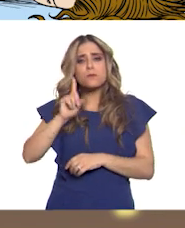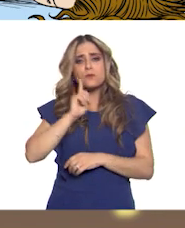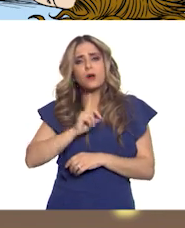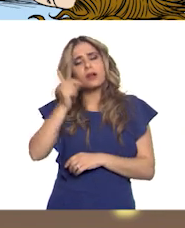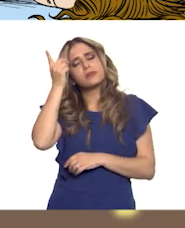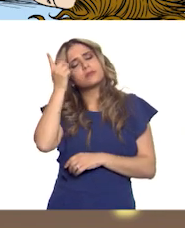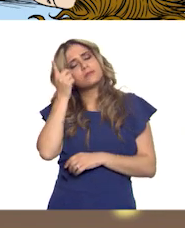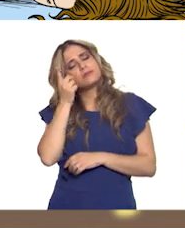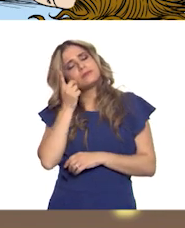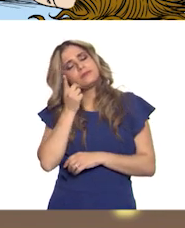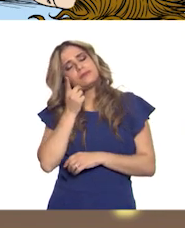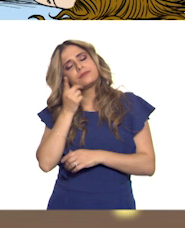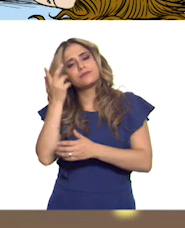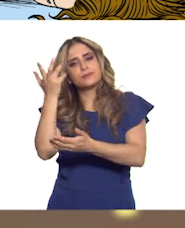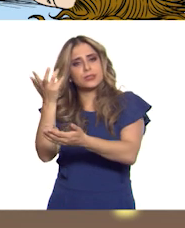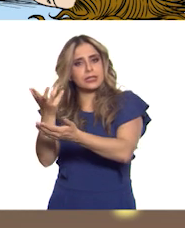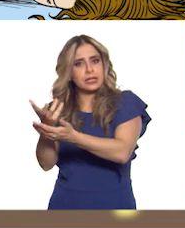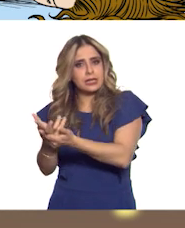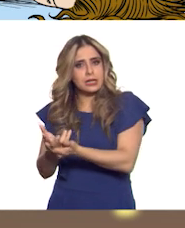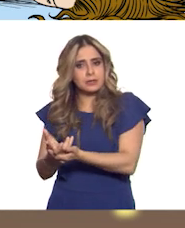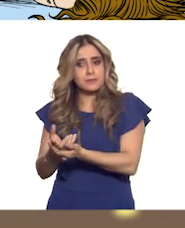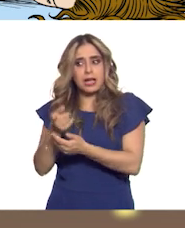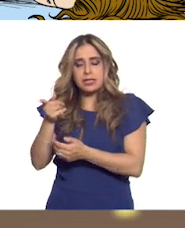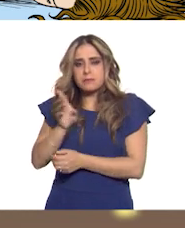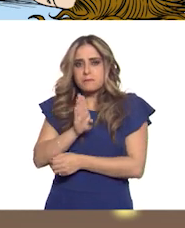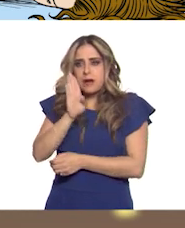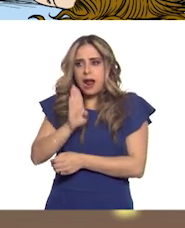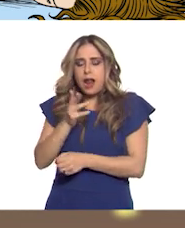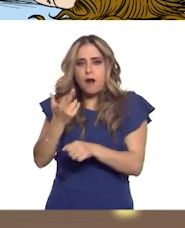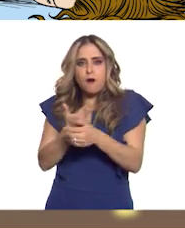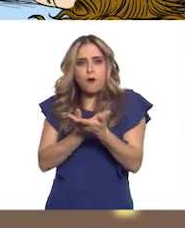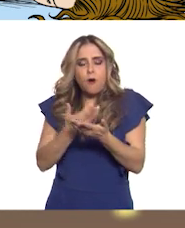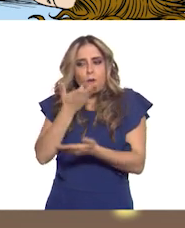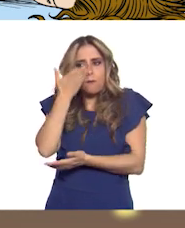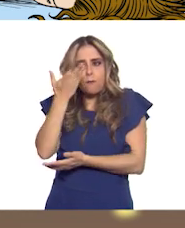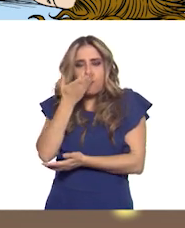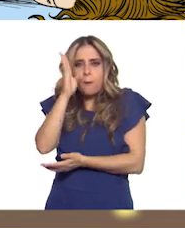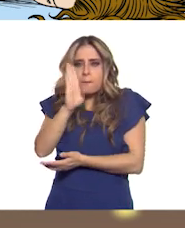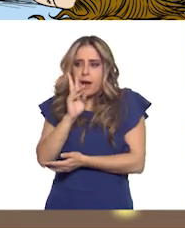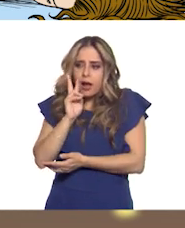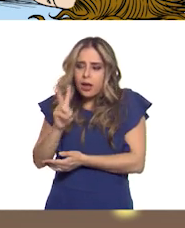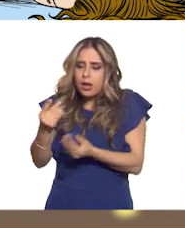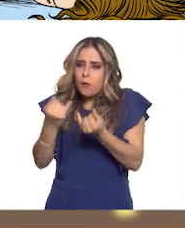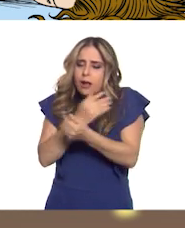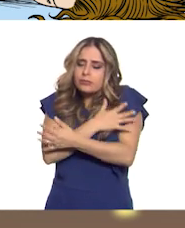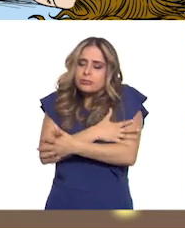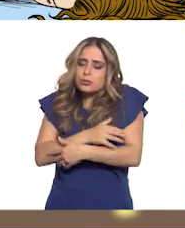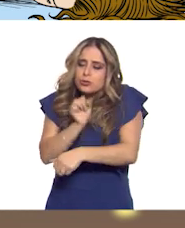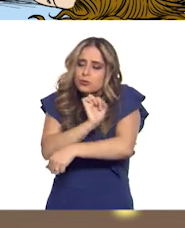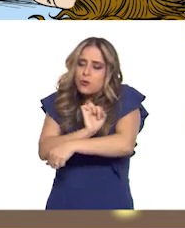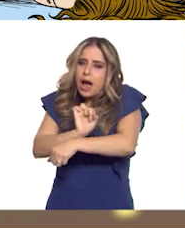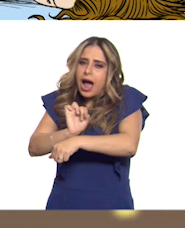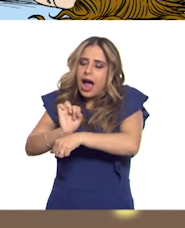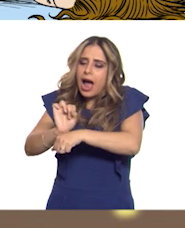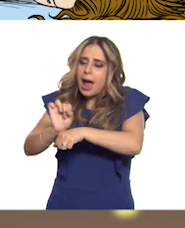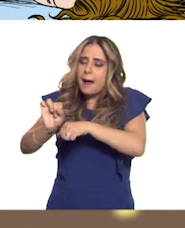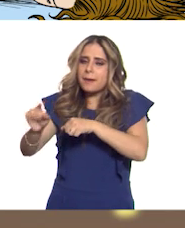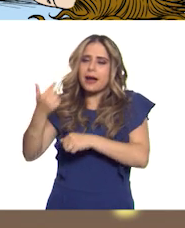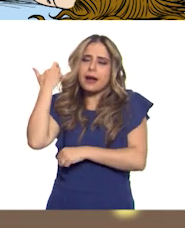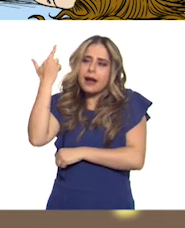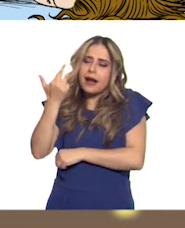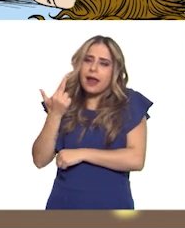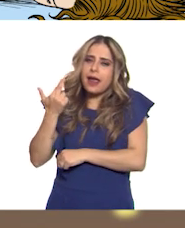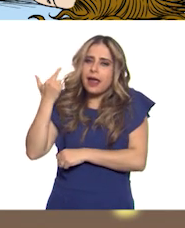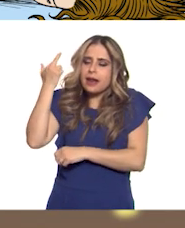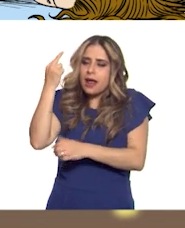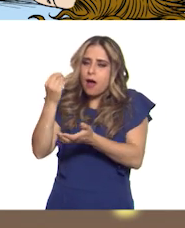a mi lado, rosa de carne entre maceteros de zafir, emperatriz del oro, en un lecho de